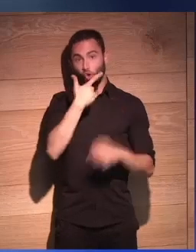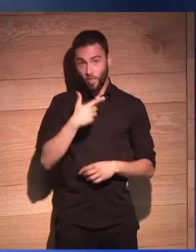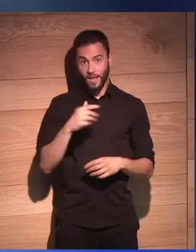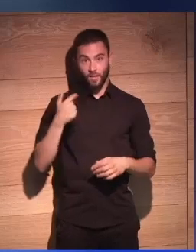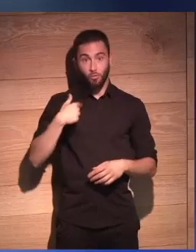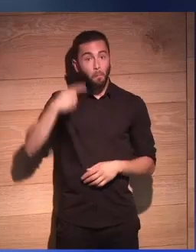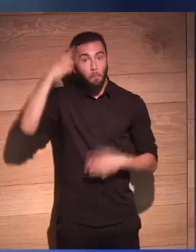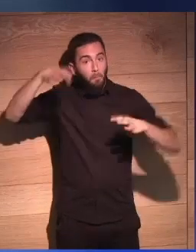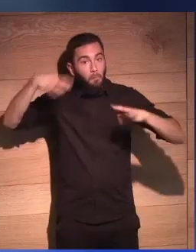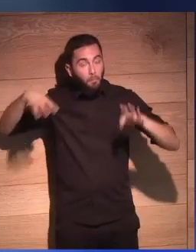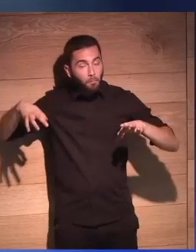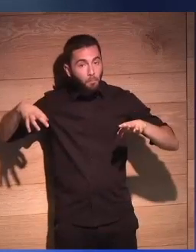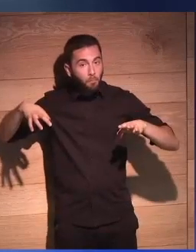saberlo,